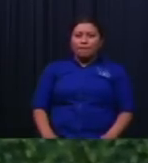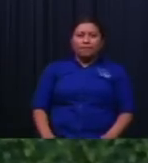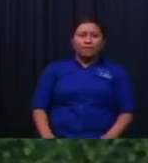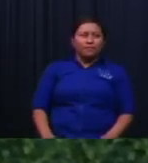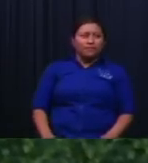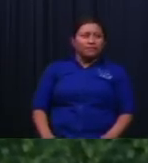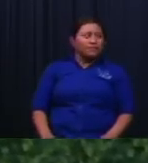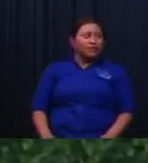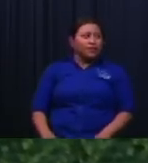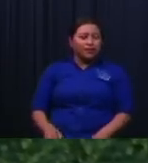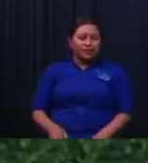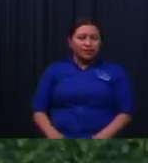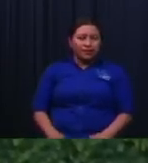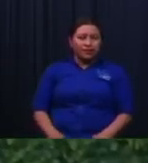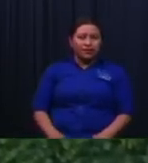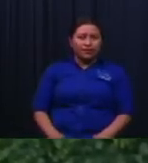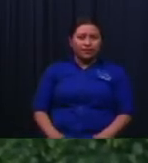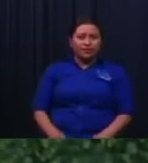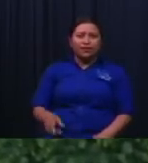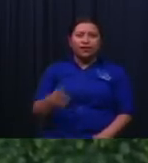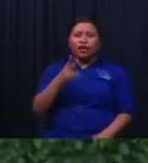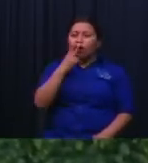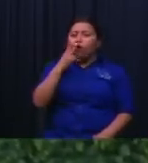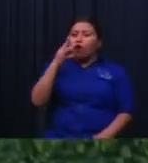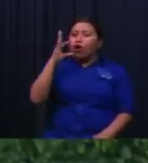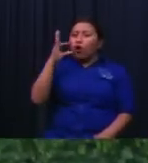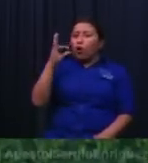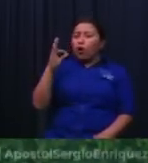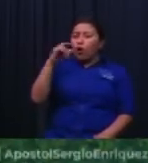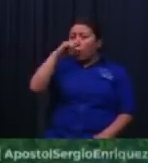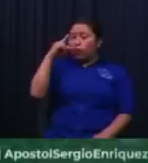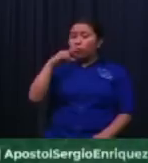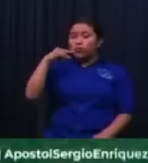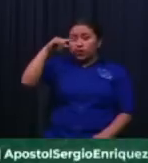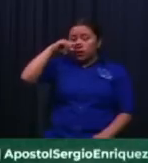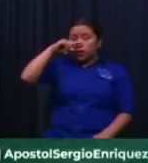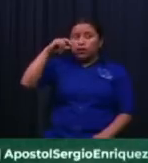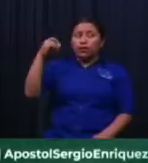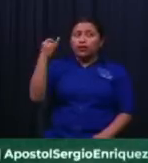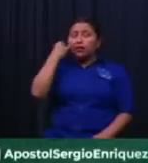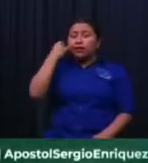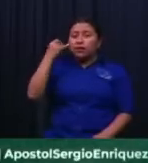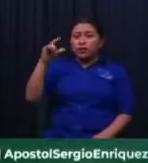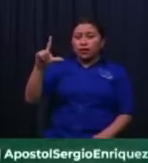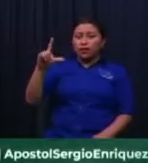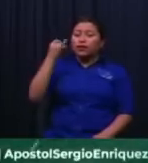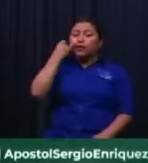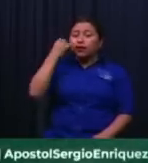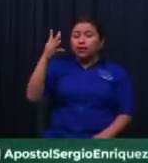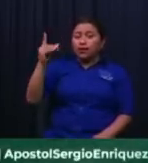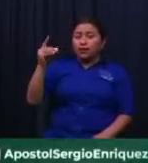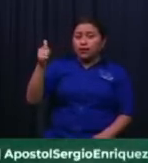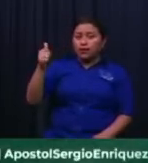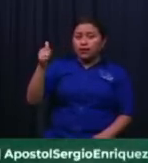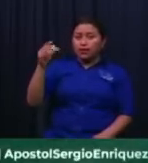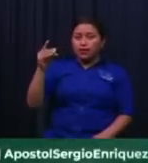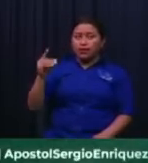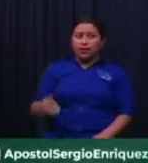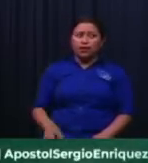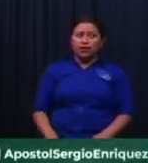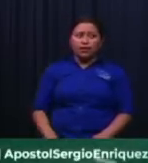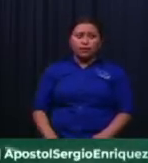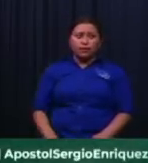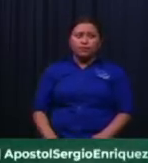hostilidad, por lo tanto, implica una conducta abusiva y agresiva que puede reflejarse en violencia emocional o